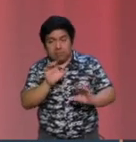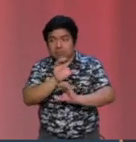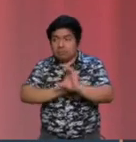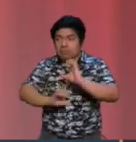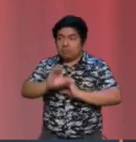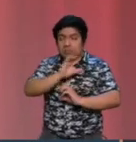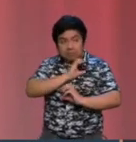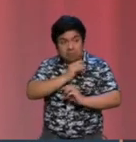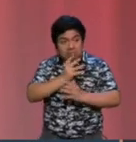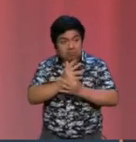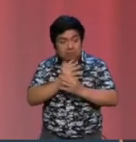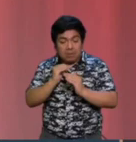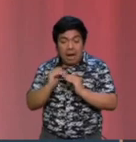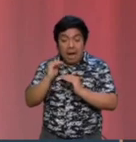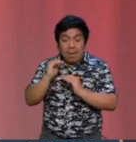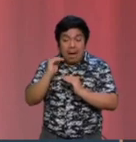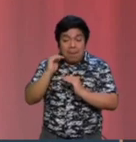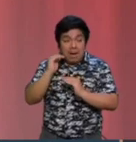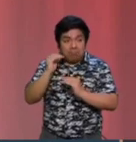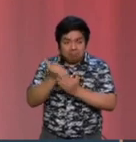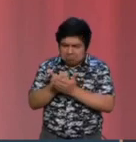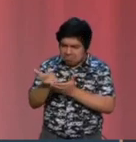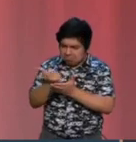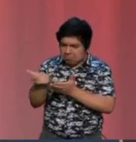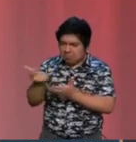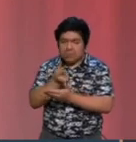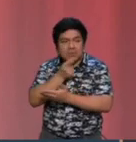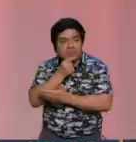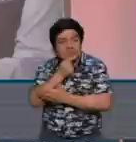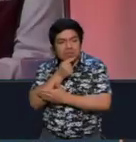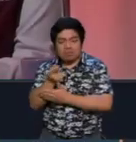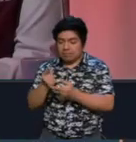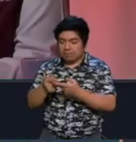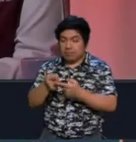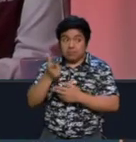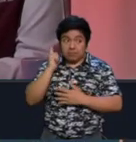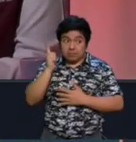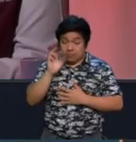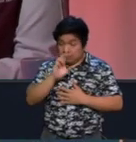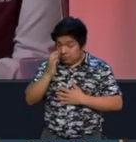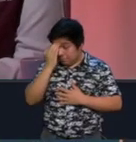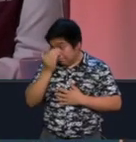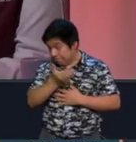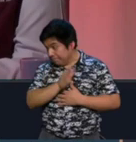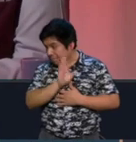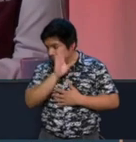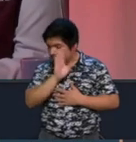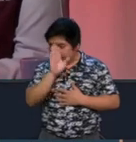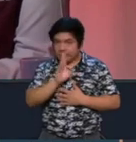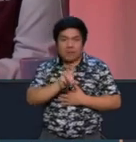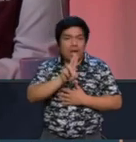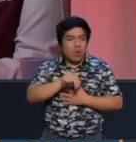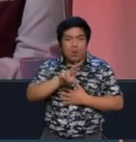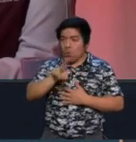hay mentira, entonces. Sheinbaum aumentó como nadie el salario de la No hay policía. mentira, entonces. Coordinación, ojalá que reconozcas que nunca se